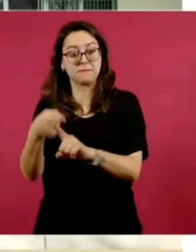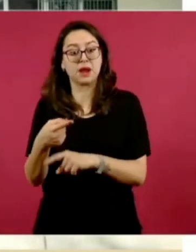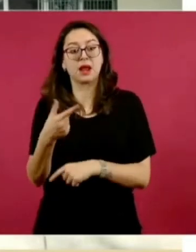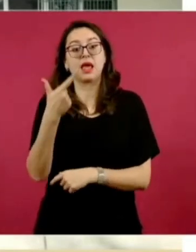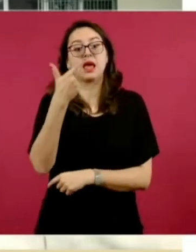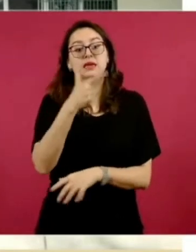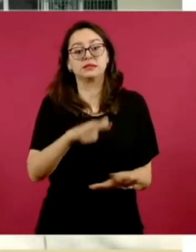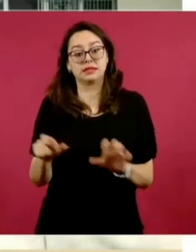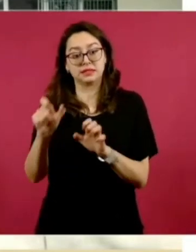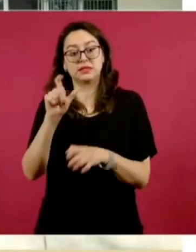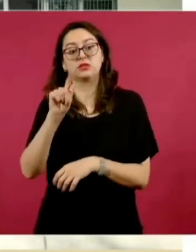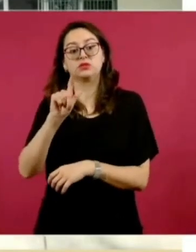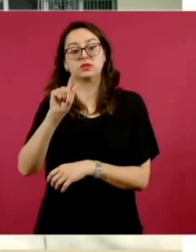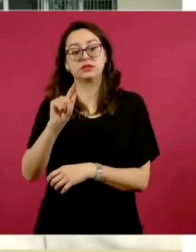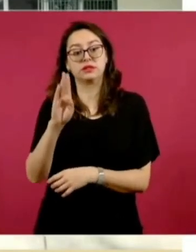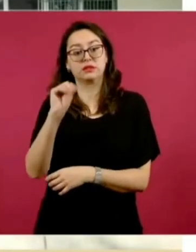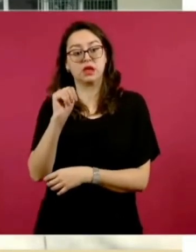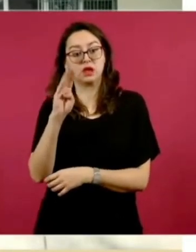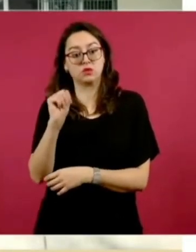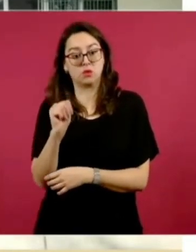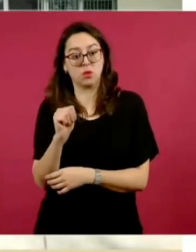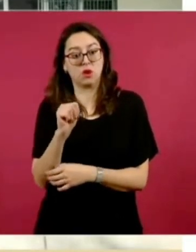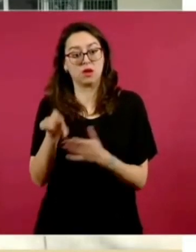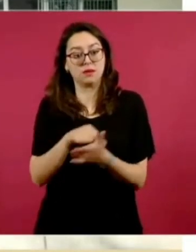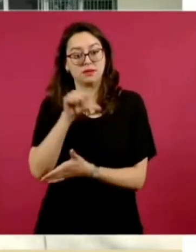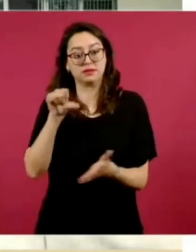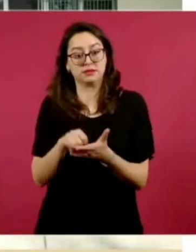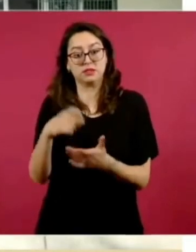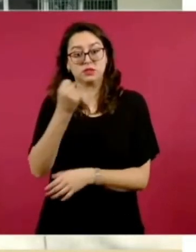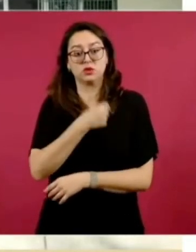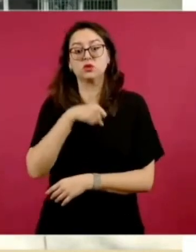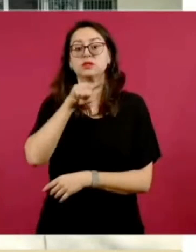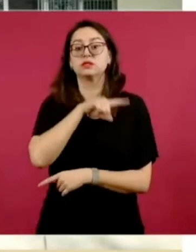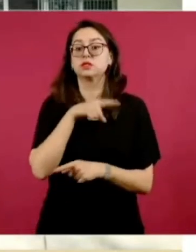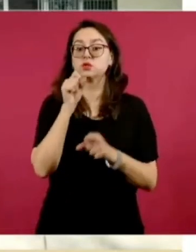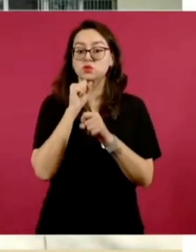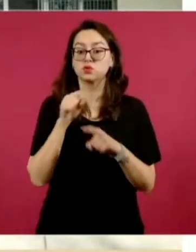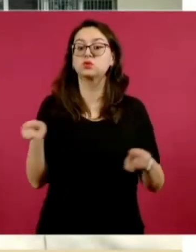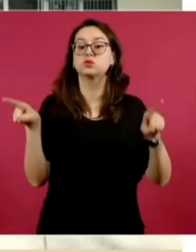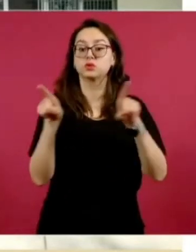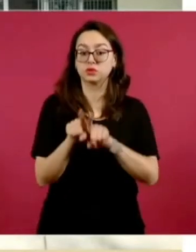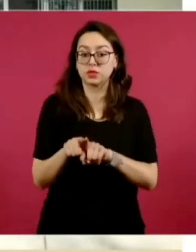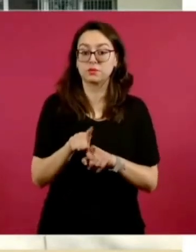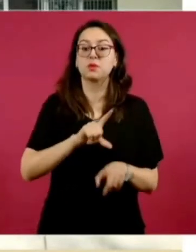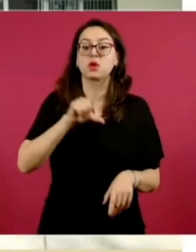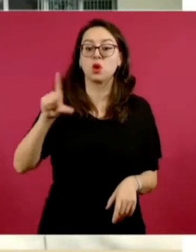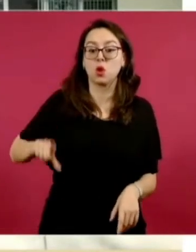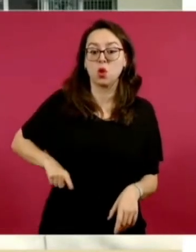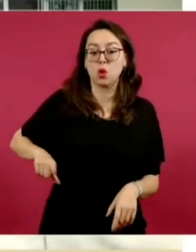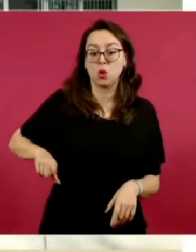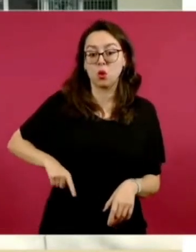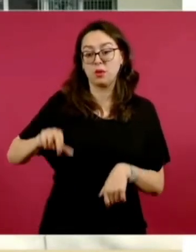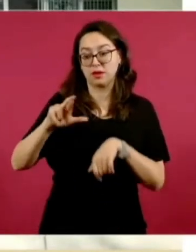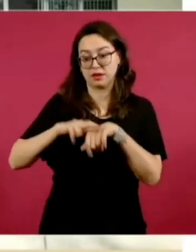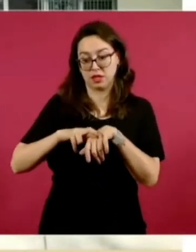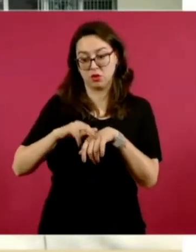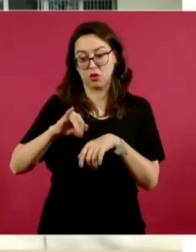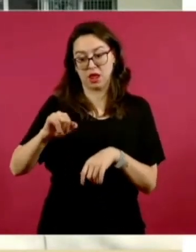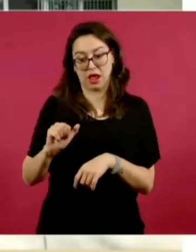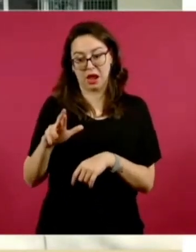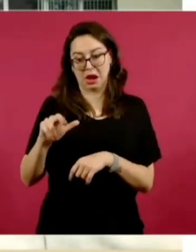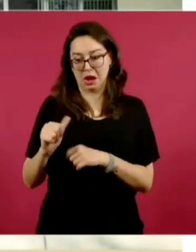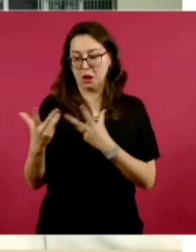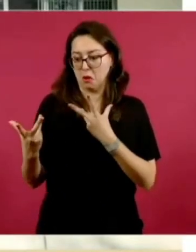779 centros de salud. También ahí estamos trabajando muy de cerca con el gobernador Jara, toda vez que